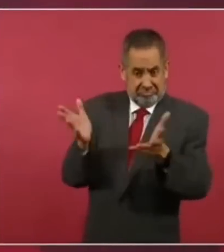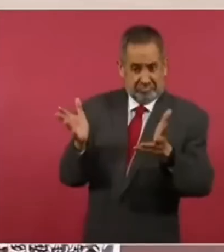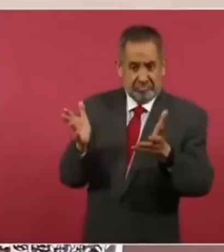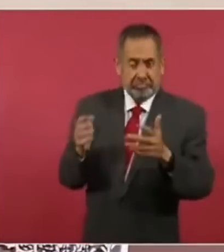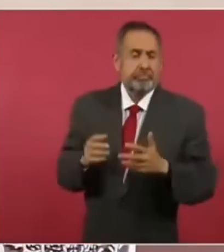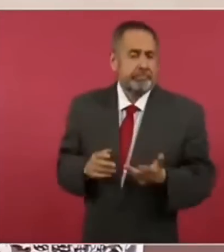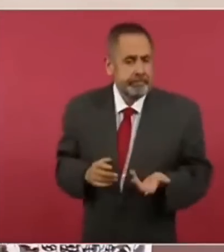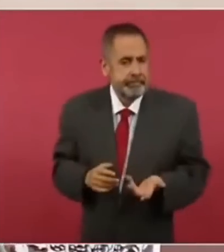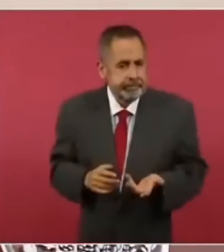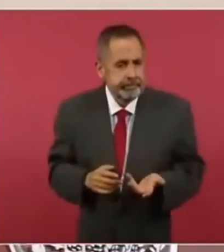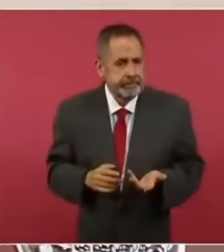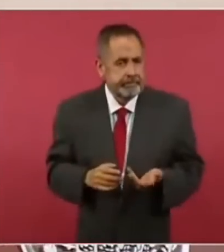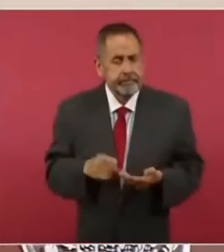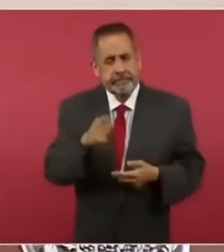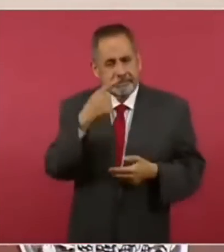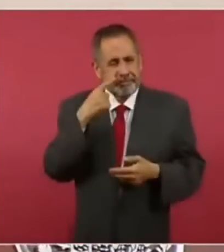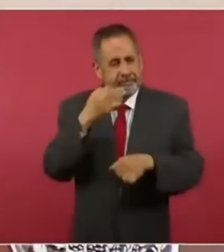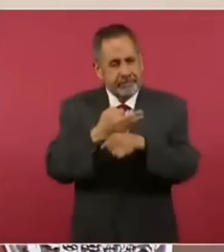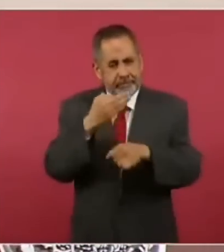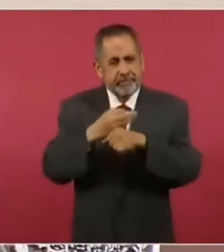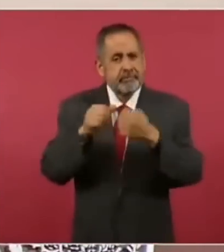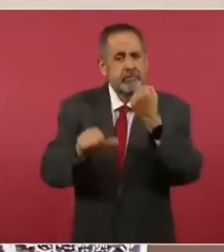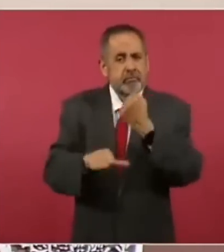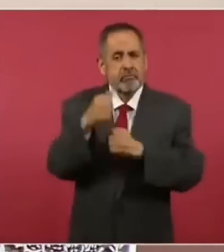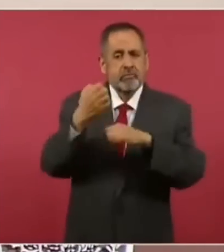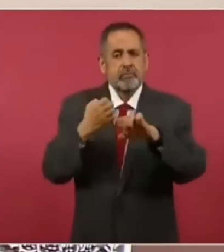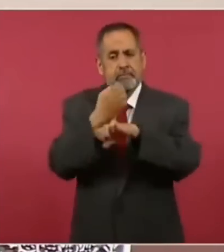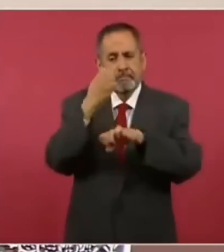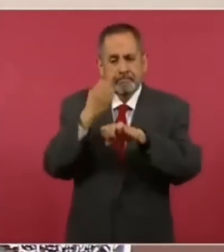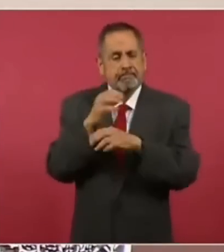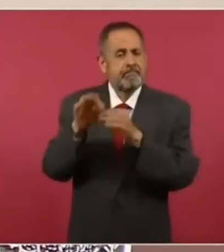¿sabes que estamos en 11 estados ya?